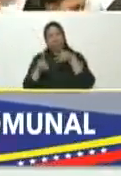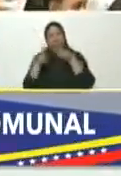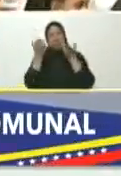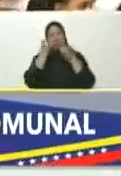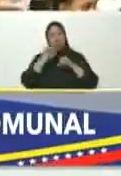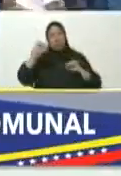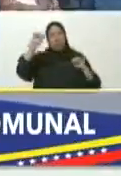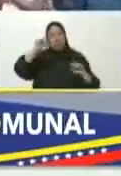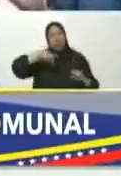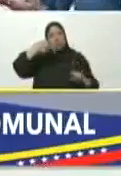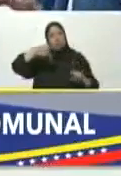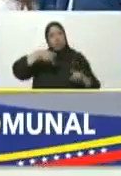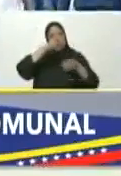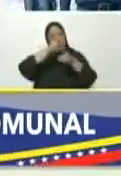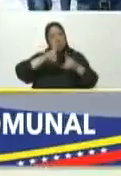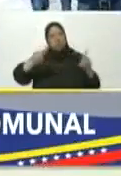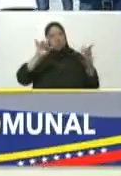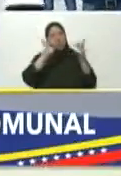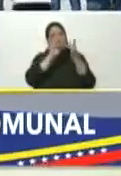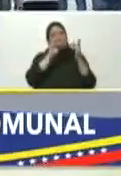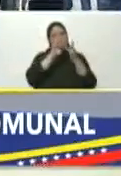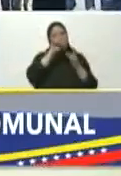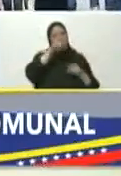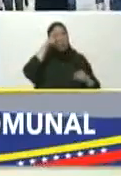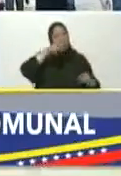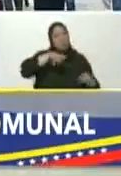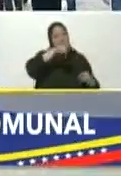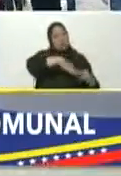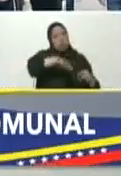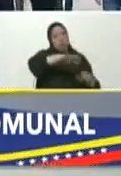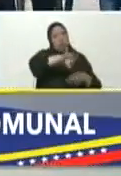democracia socialista, la democracia directa al poder popular.